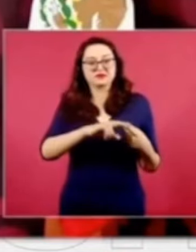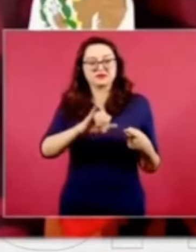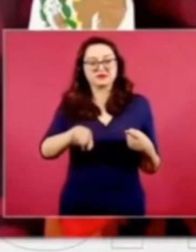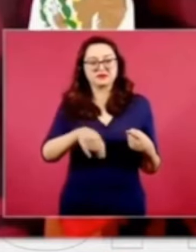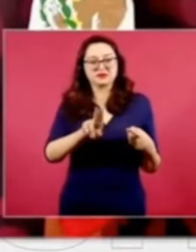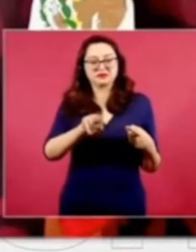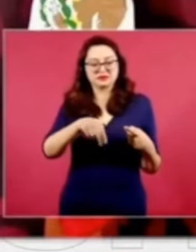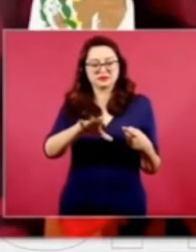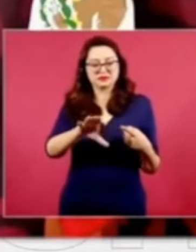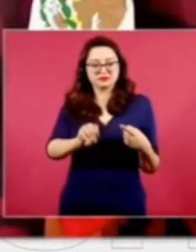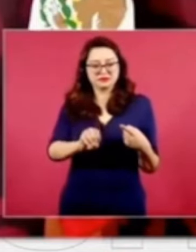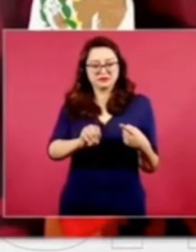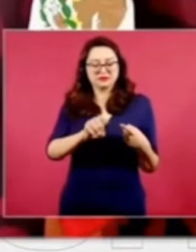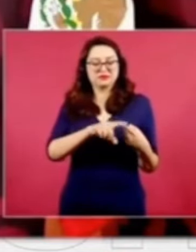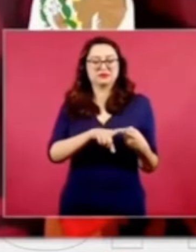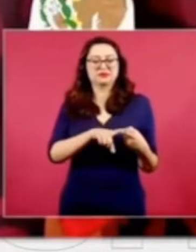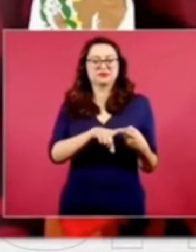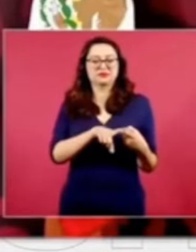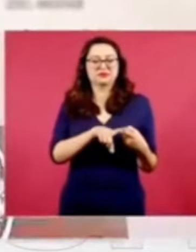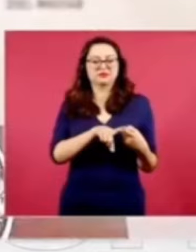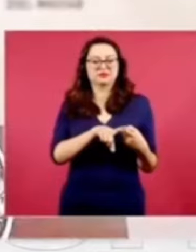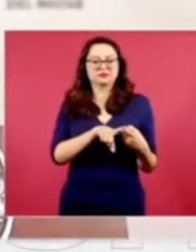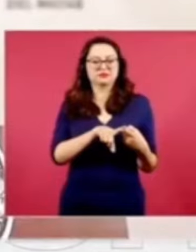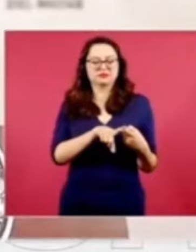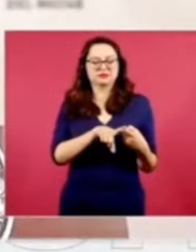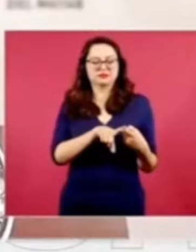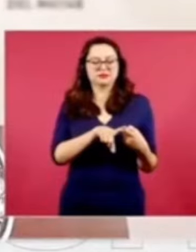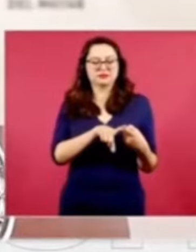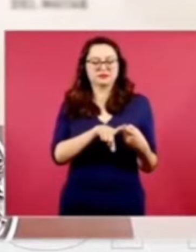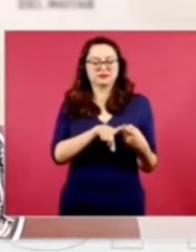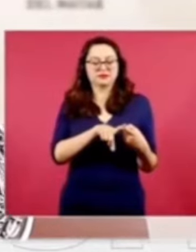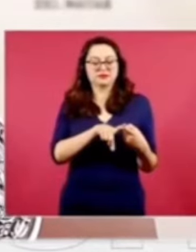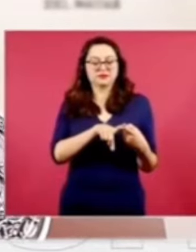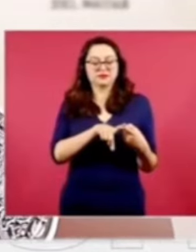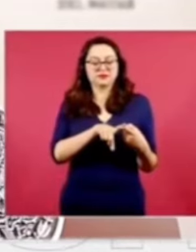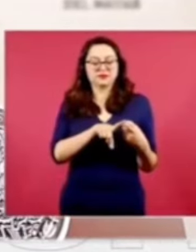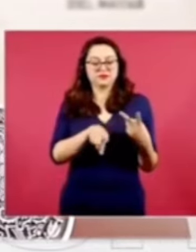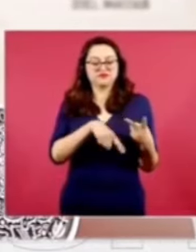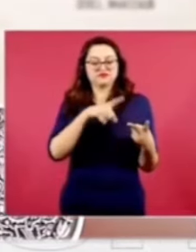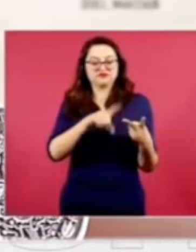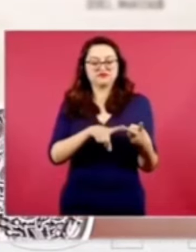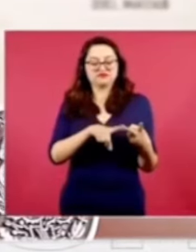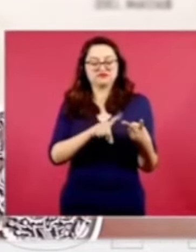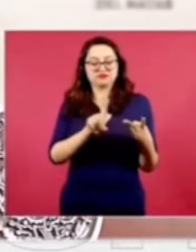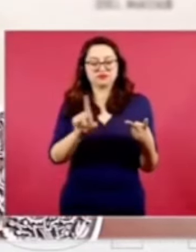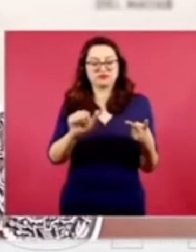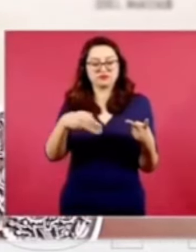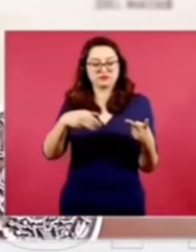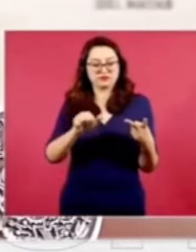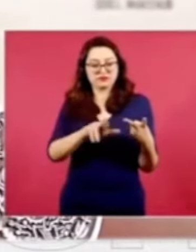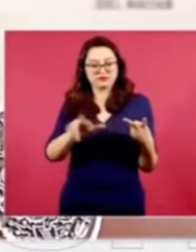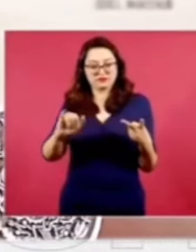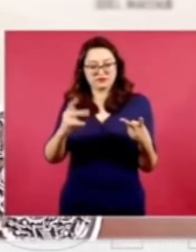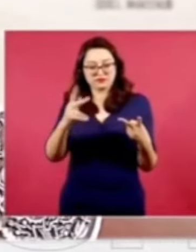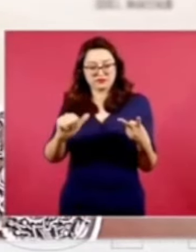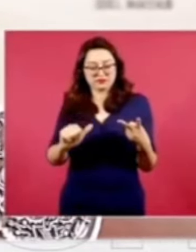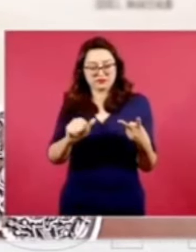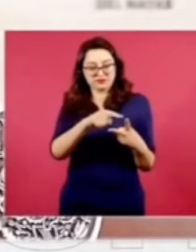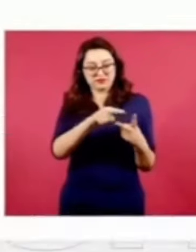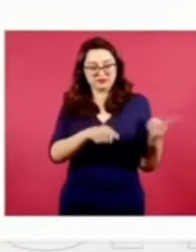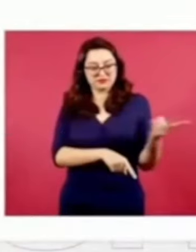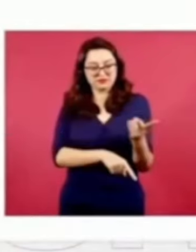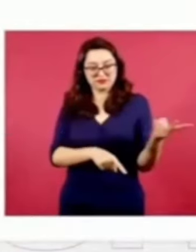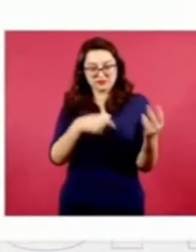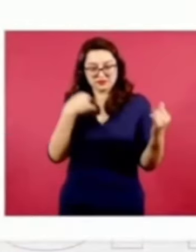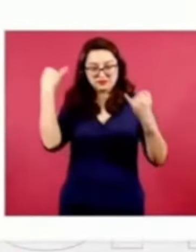y Samarripa, que se,